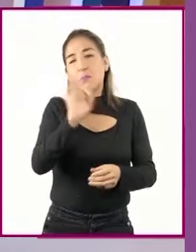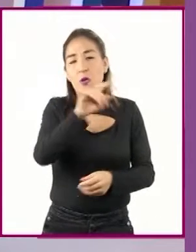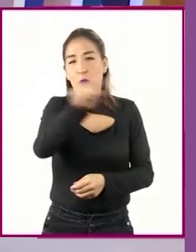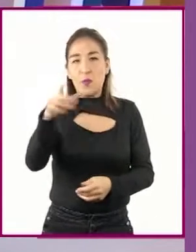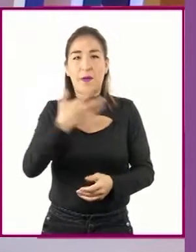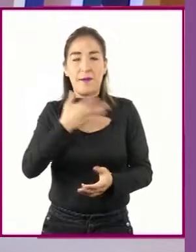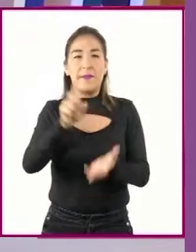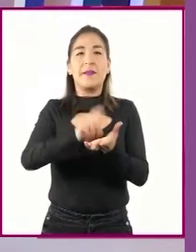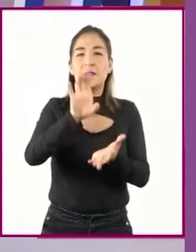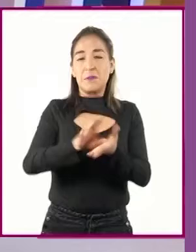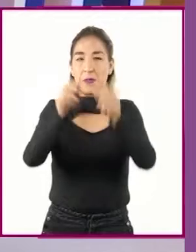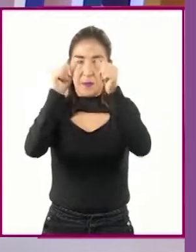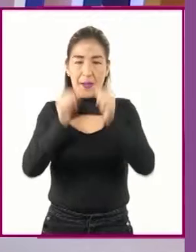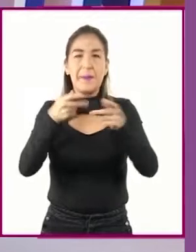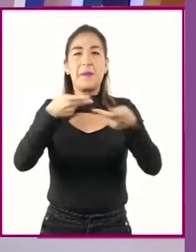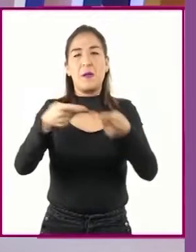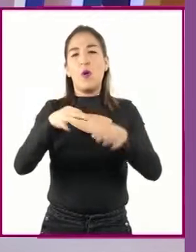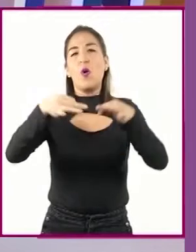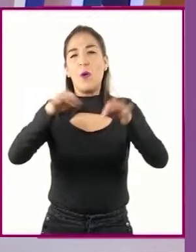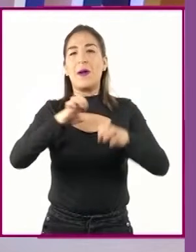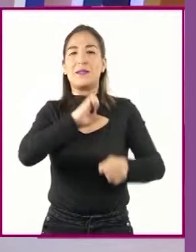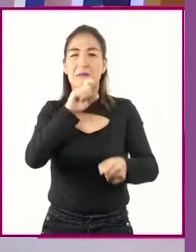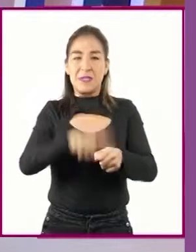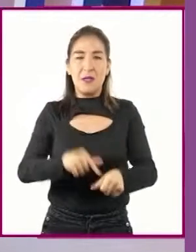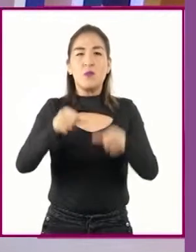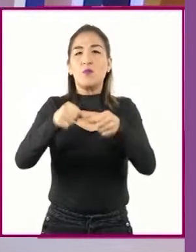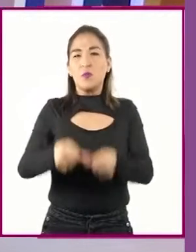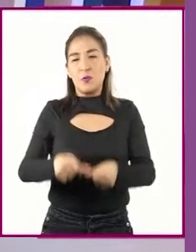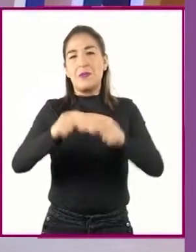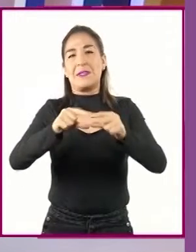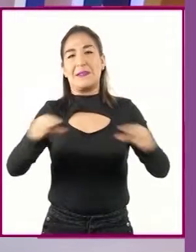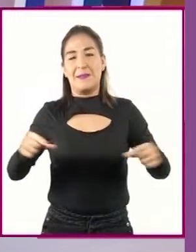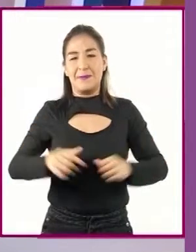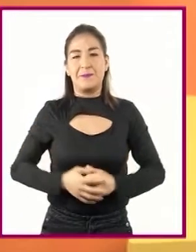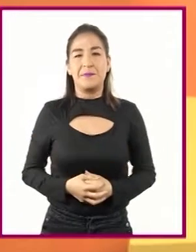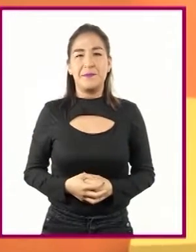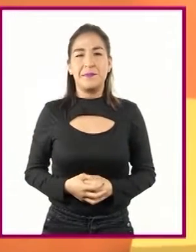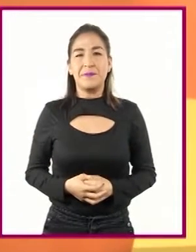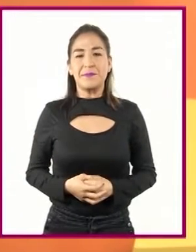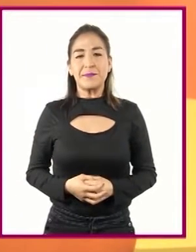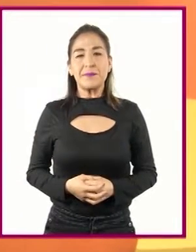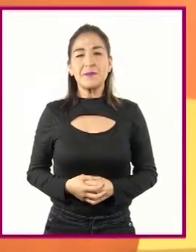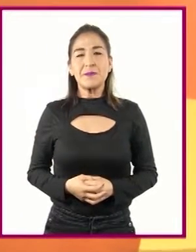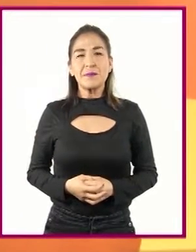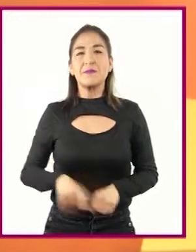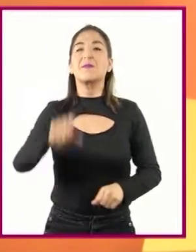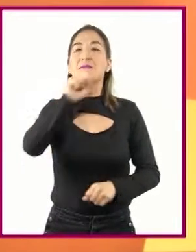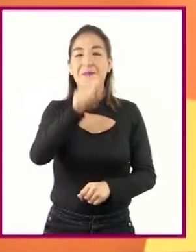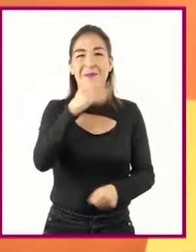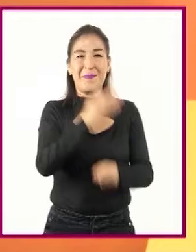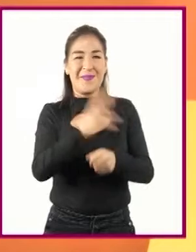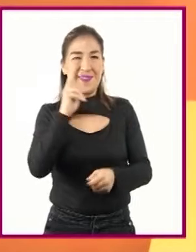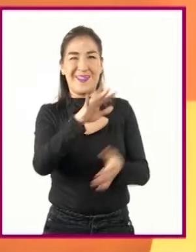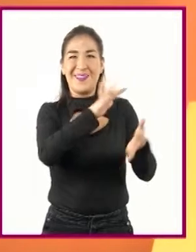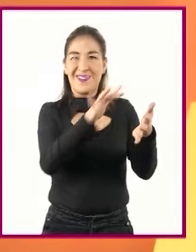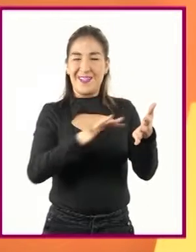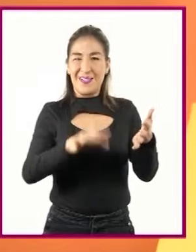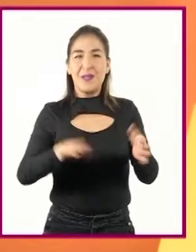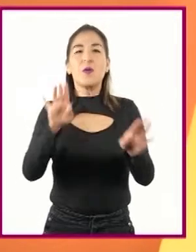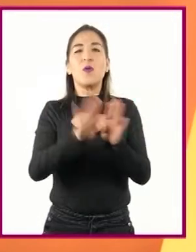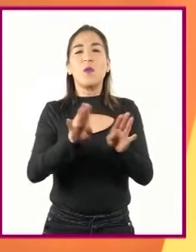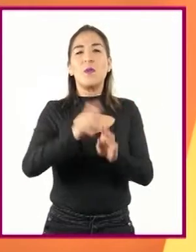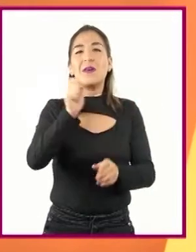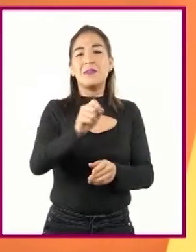visual, preparen hojas Leyer, punzón y regleta. Así como en la lectura y la escritura de